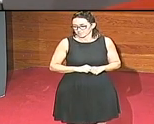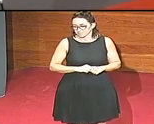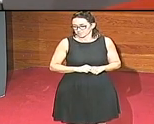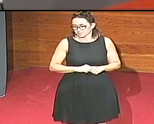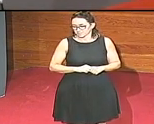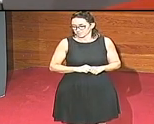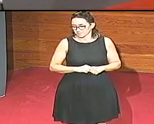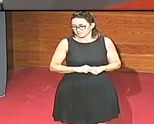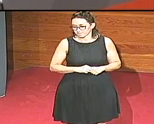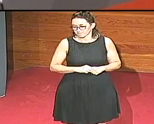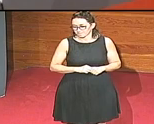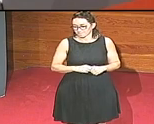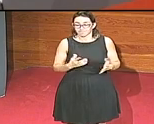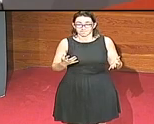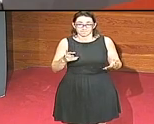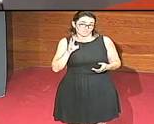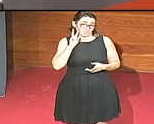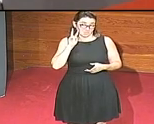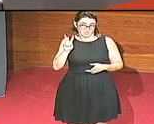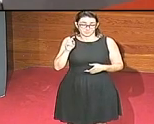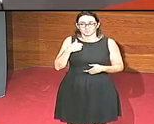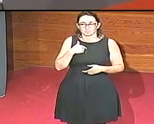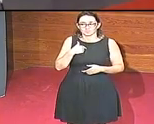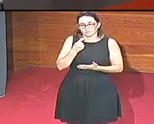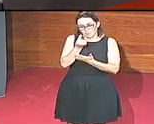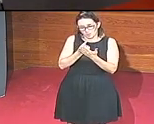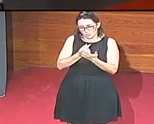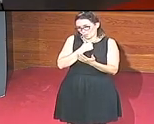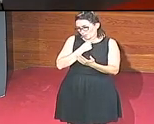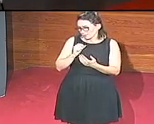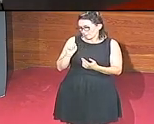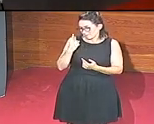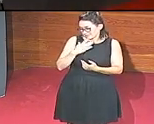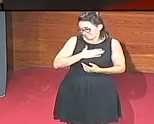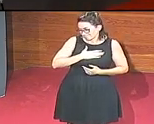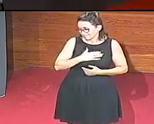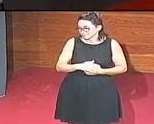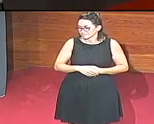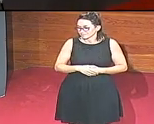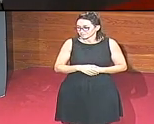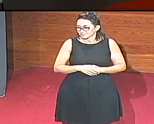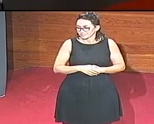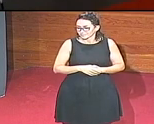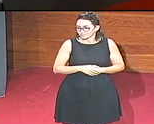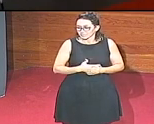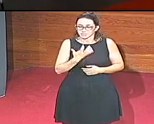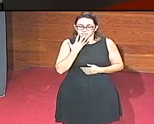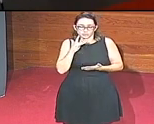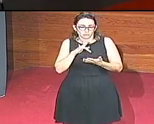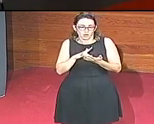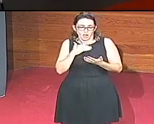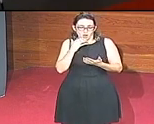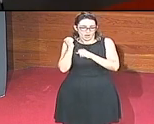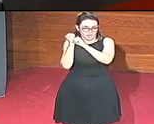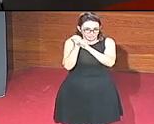ya habéis visto que sobre todo me gusta hacerlas el dibujo sobre todo en acontecimientos así de aniversarios